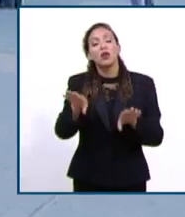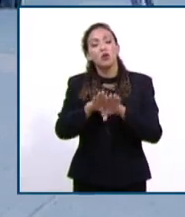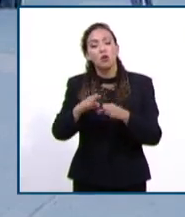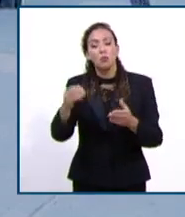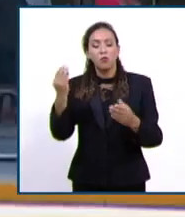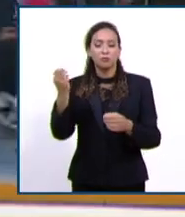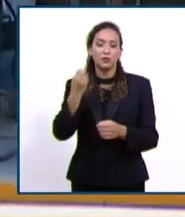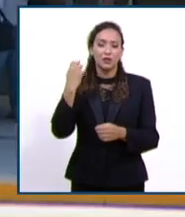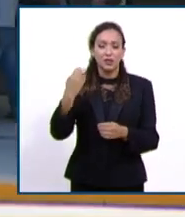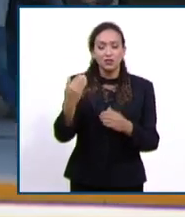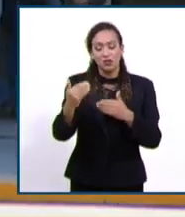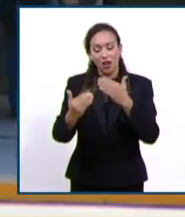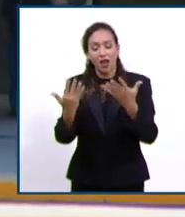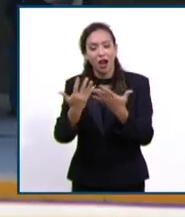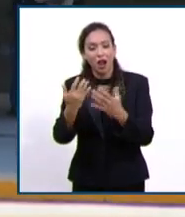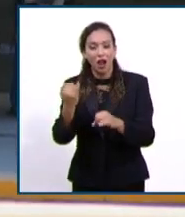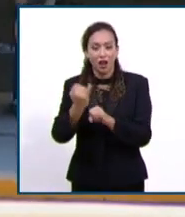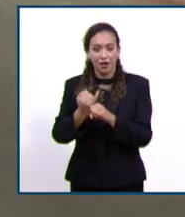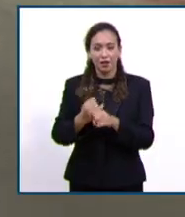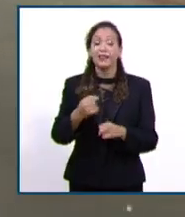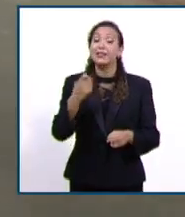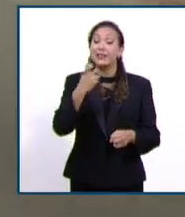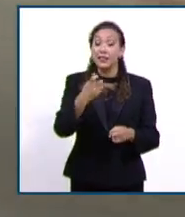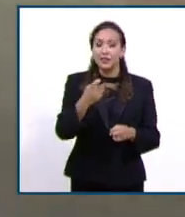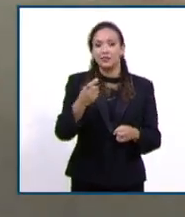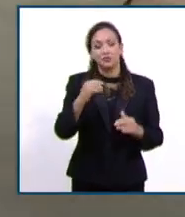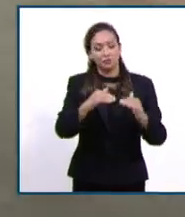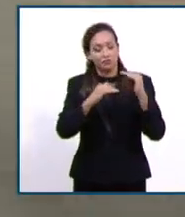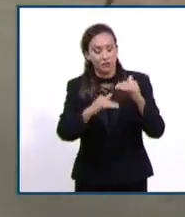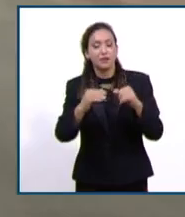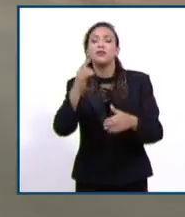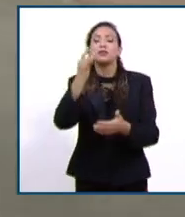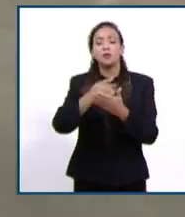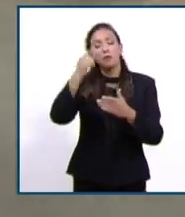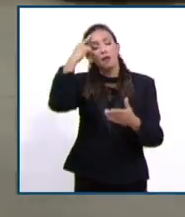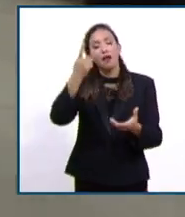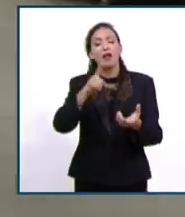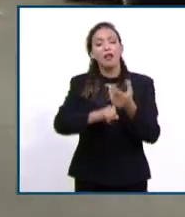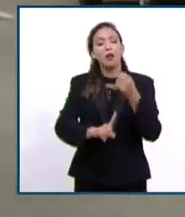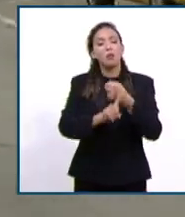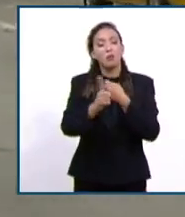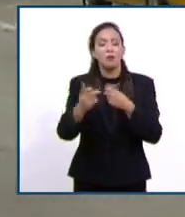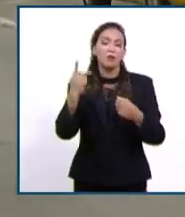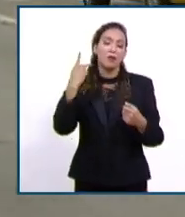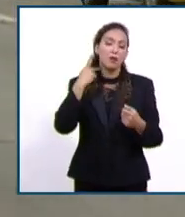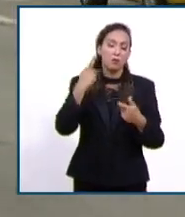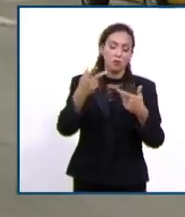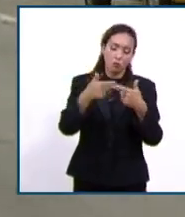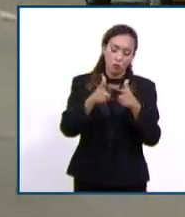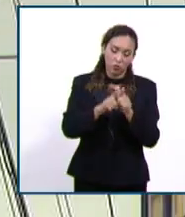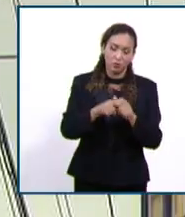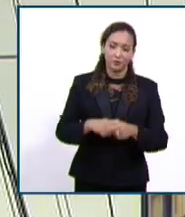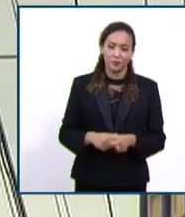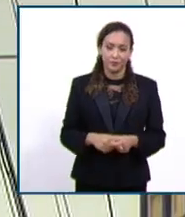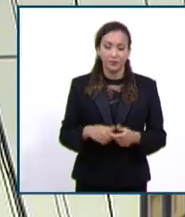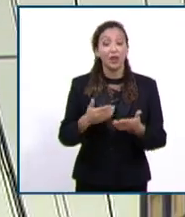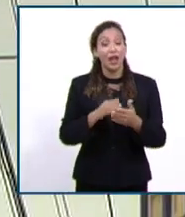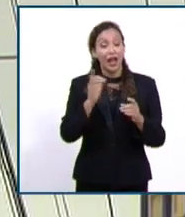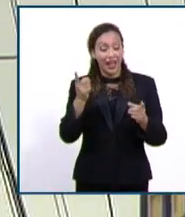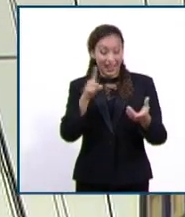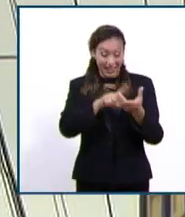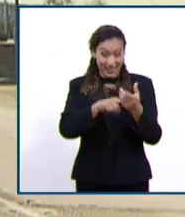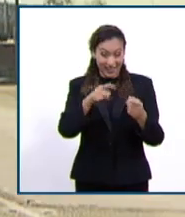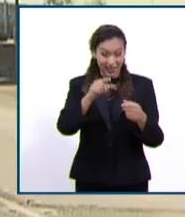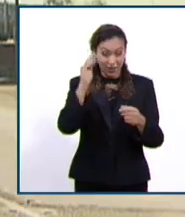sesiones remotas y las que limitaban sus facultades para resolver conflictos internos de los partidos. Resolvió que el Congreso local no puede